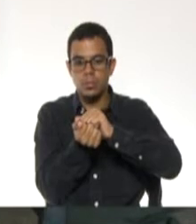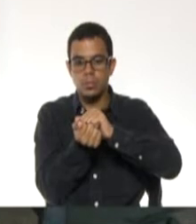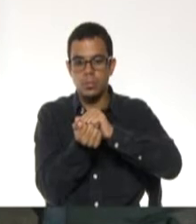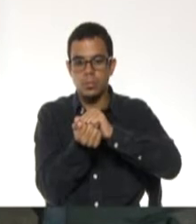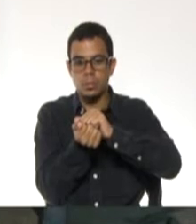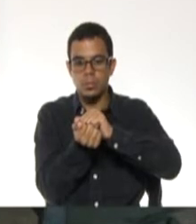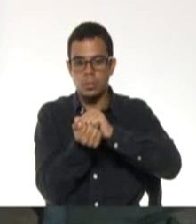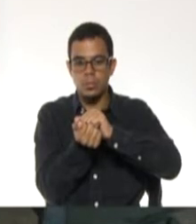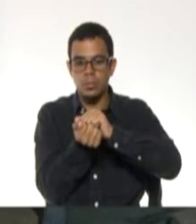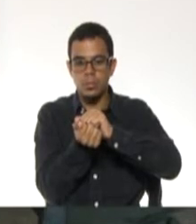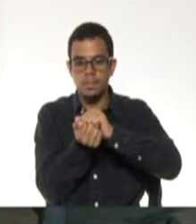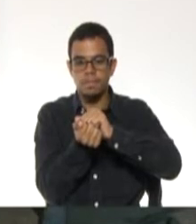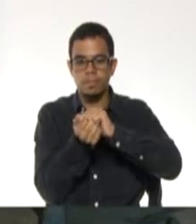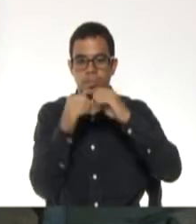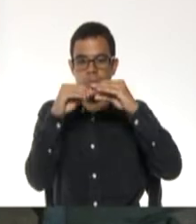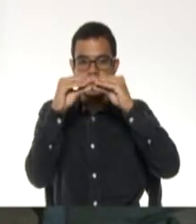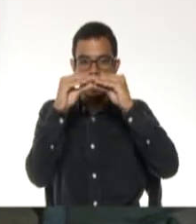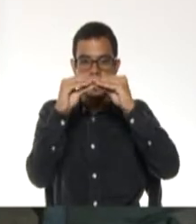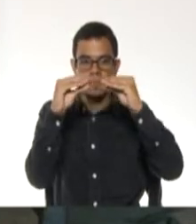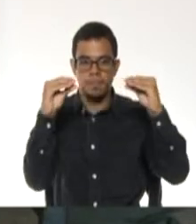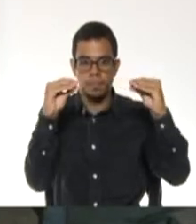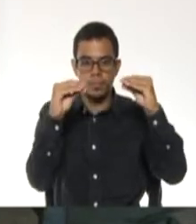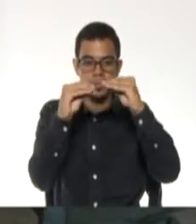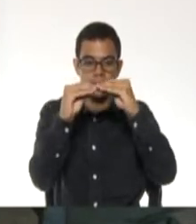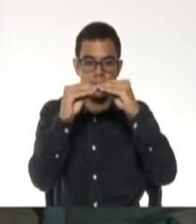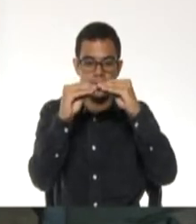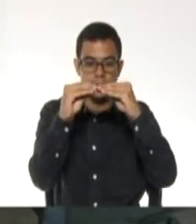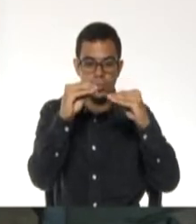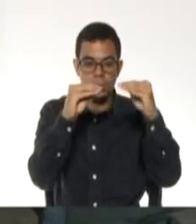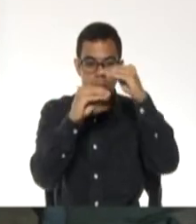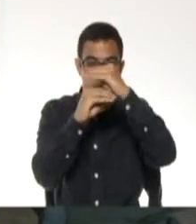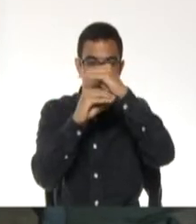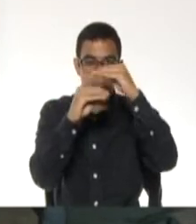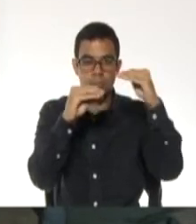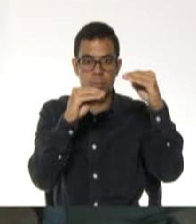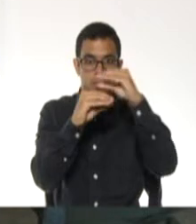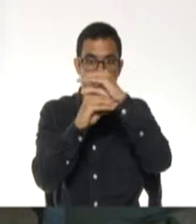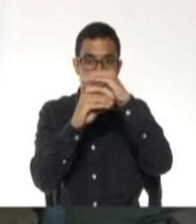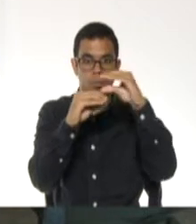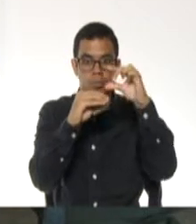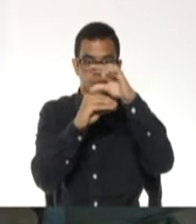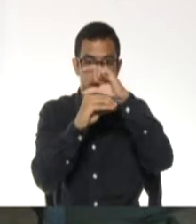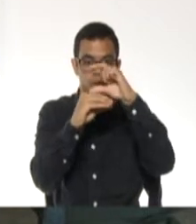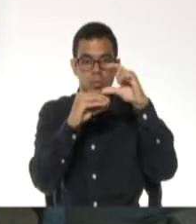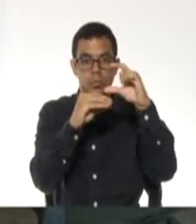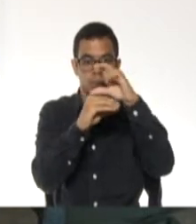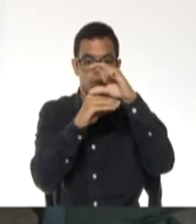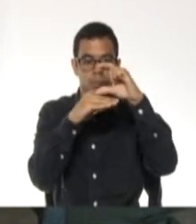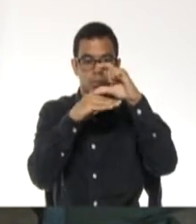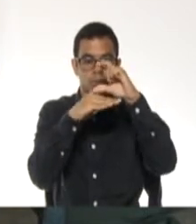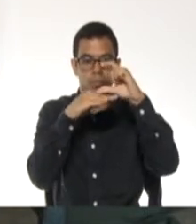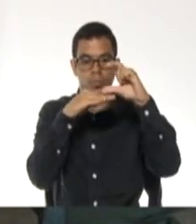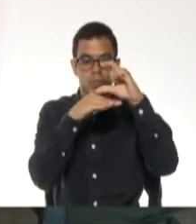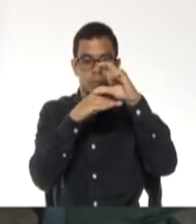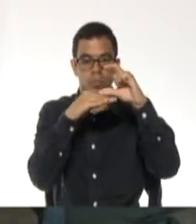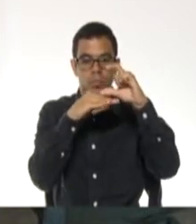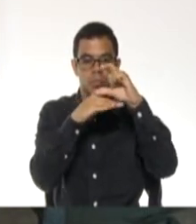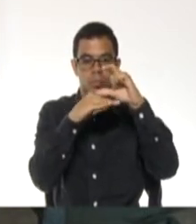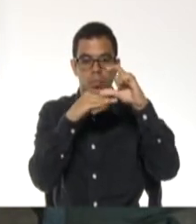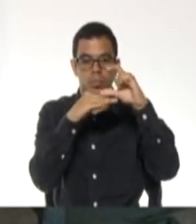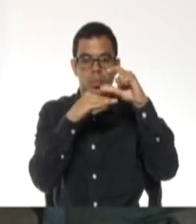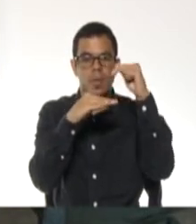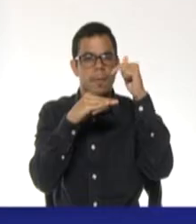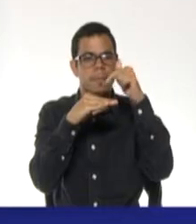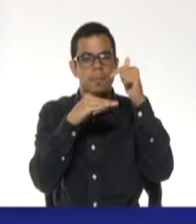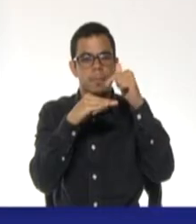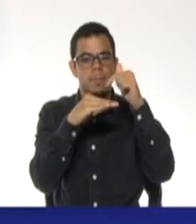ve sobre la base y esa parte que se ve sobre la base, ¿la ven? ¿Sí? Esta parte que vemos aquí, la